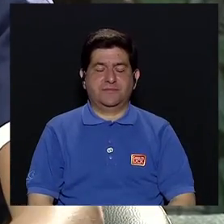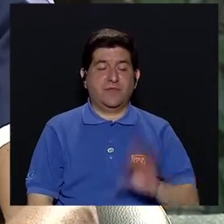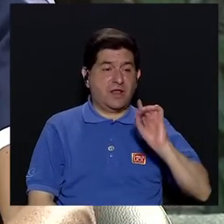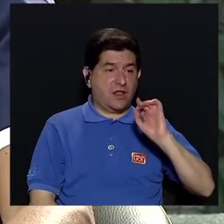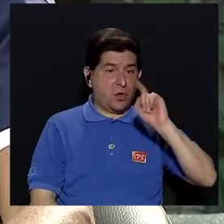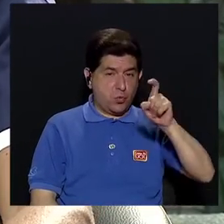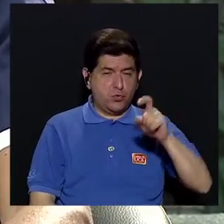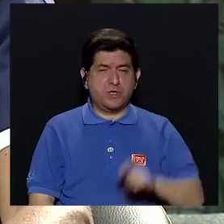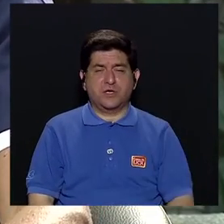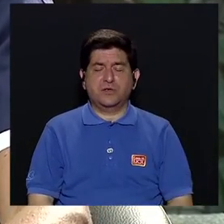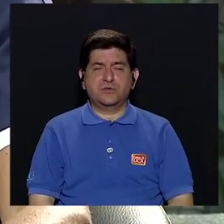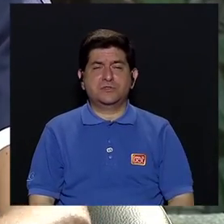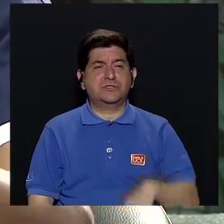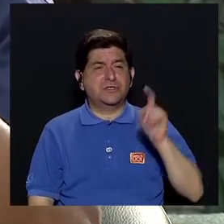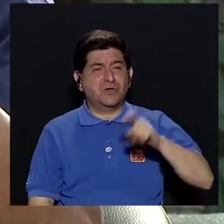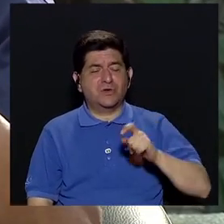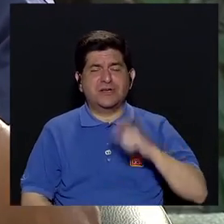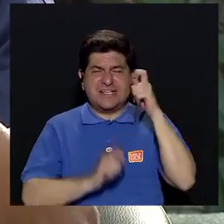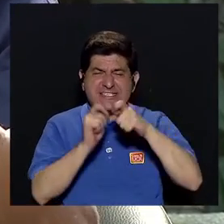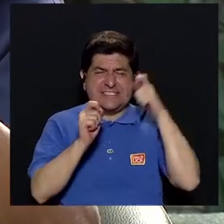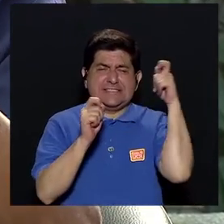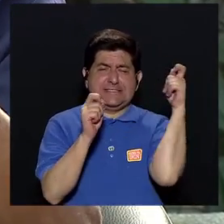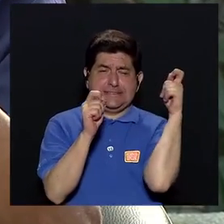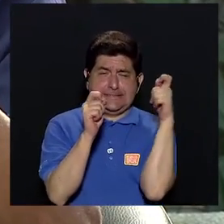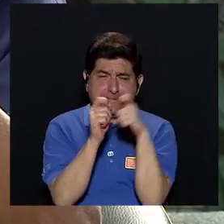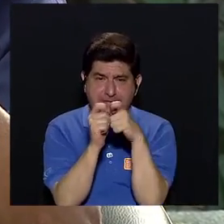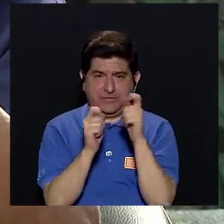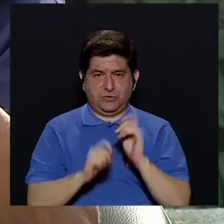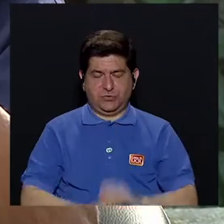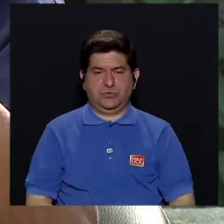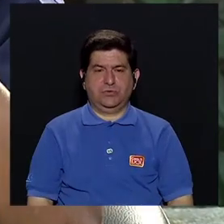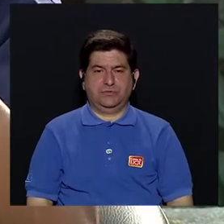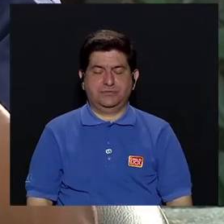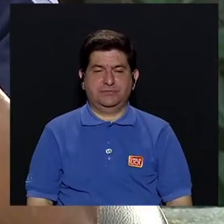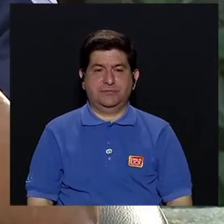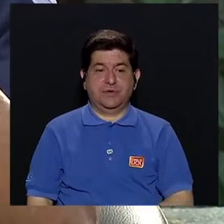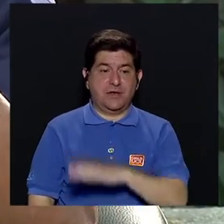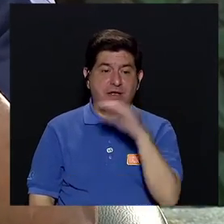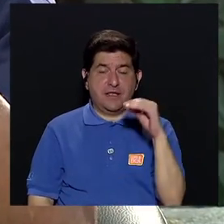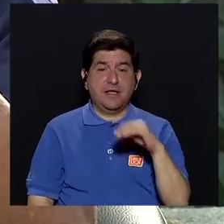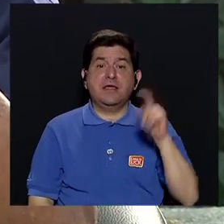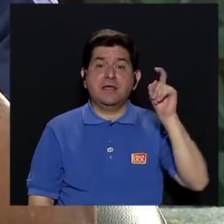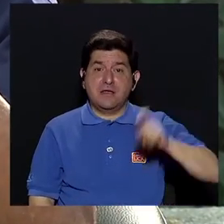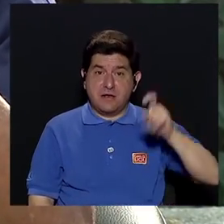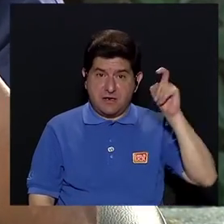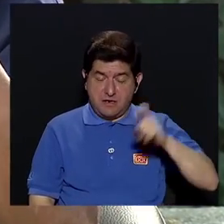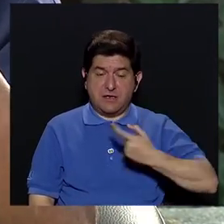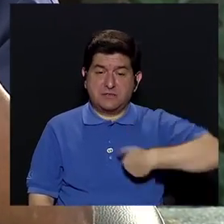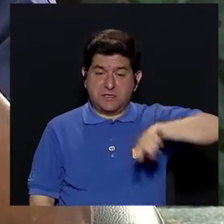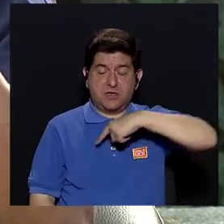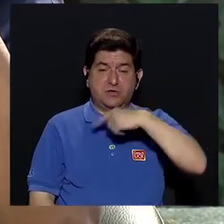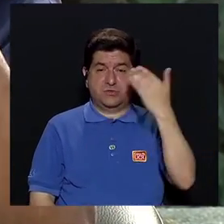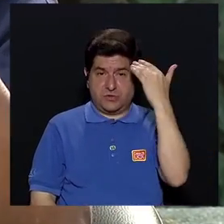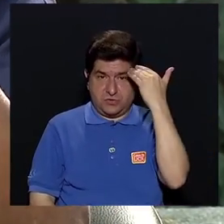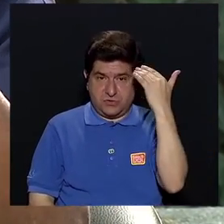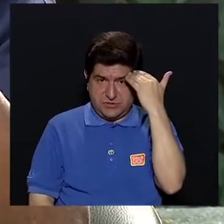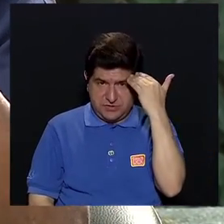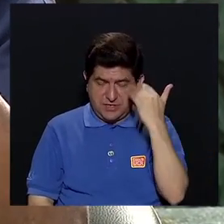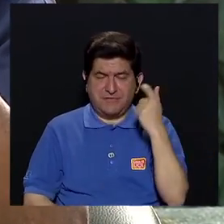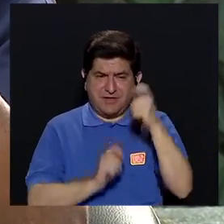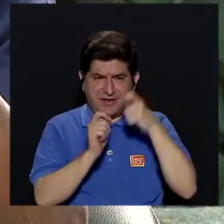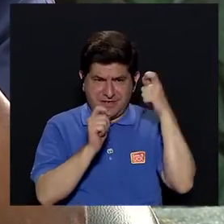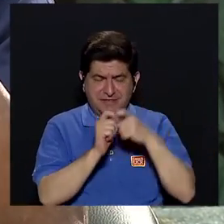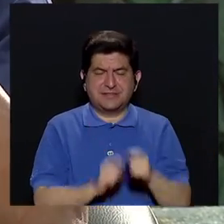un diagnóstico muy, muy exacto, y a tal punto llega la exactitud que tenemos que saber